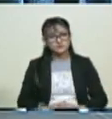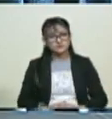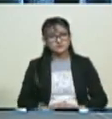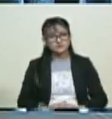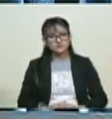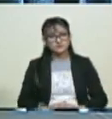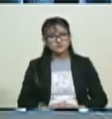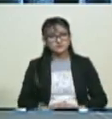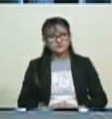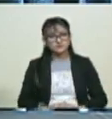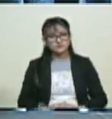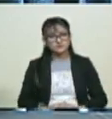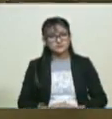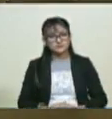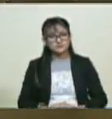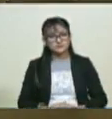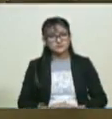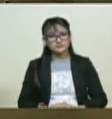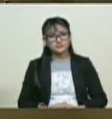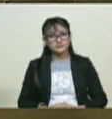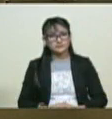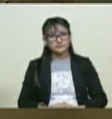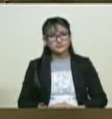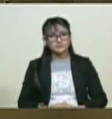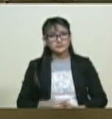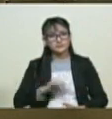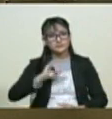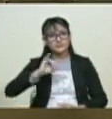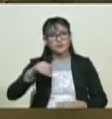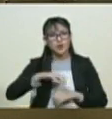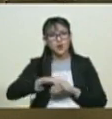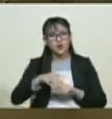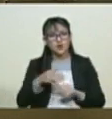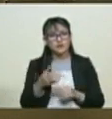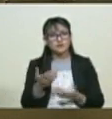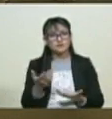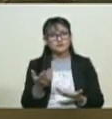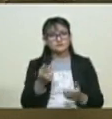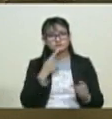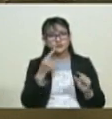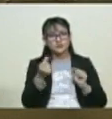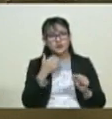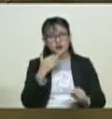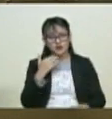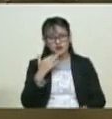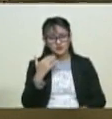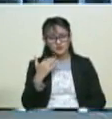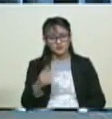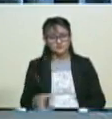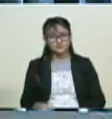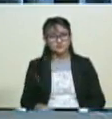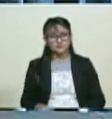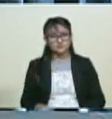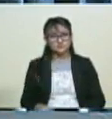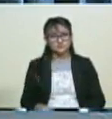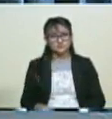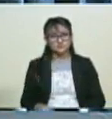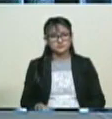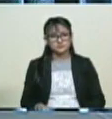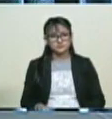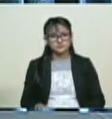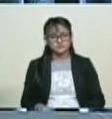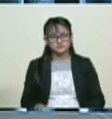dicen que doctor jorge rodríguez ah bueno bienvenido carlos bardasano